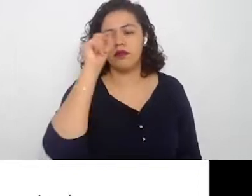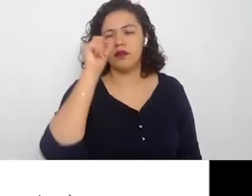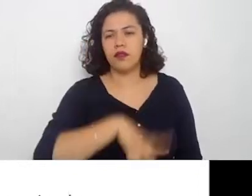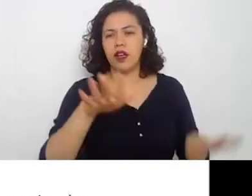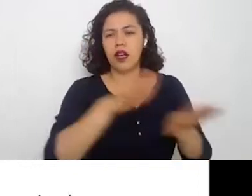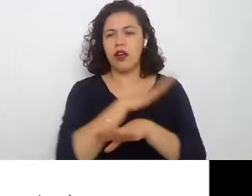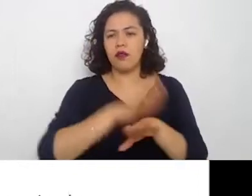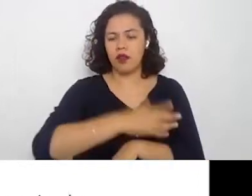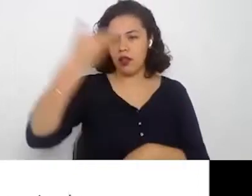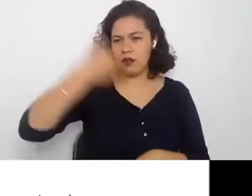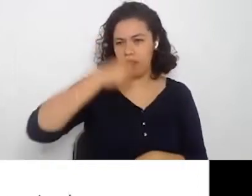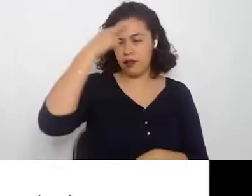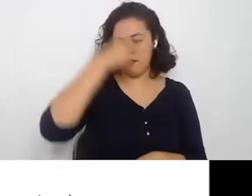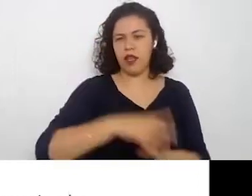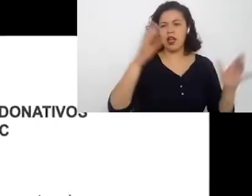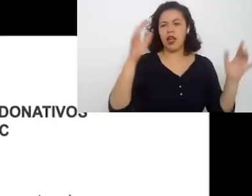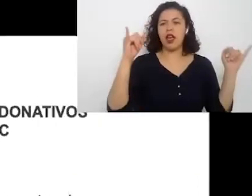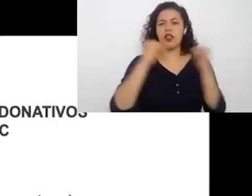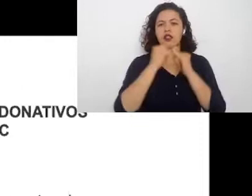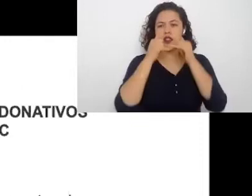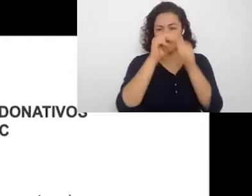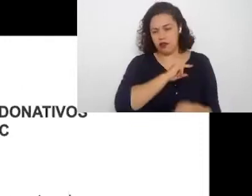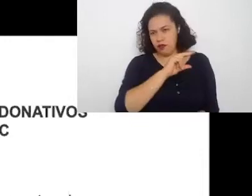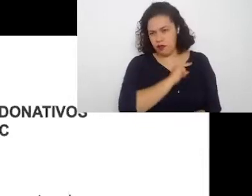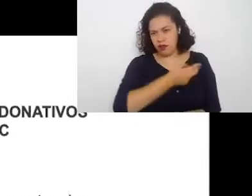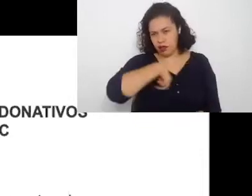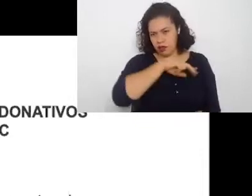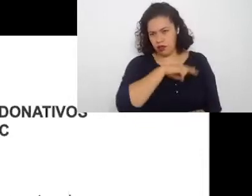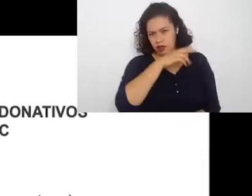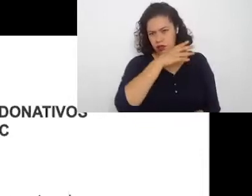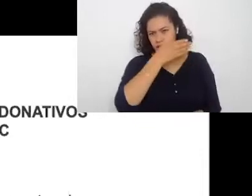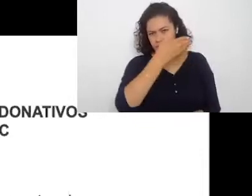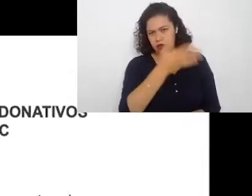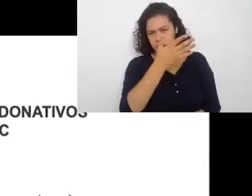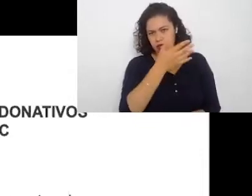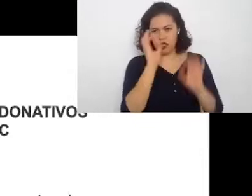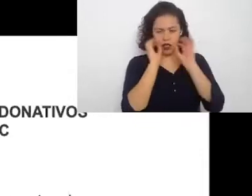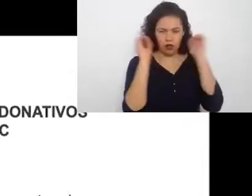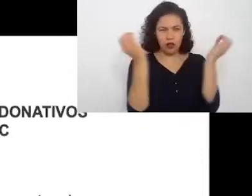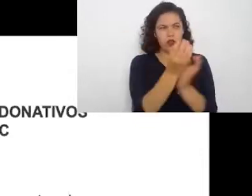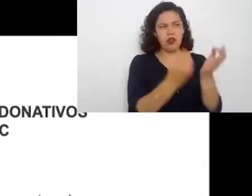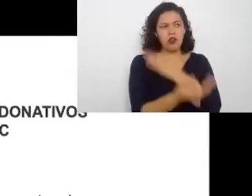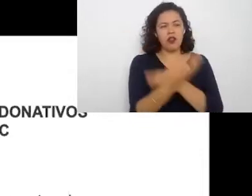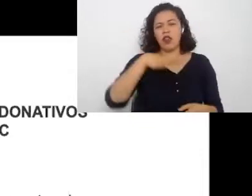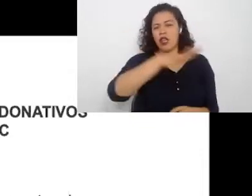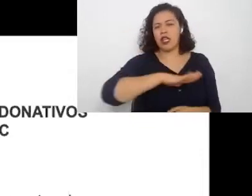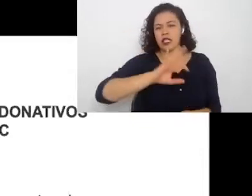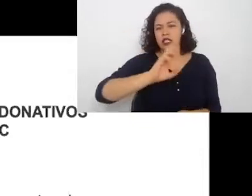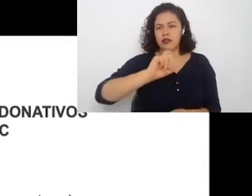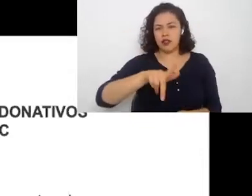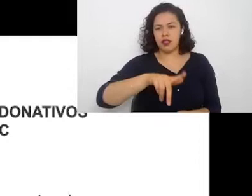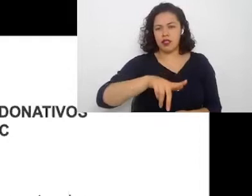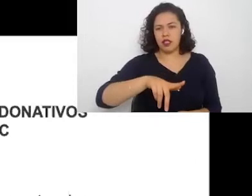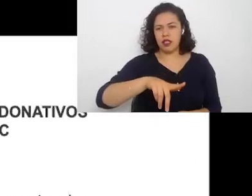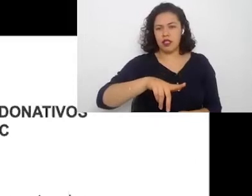instituciones de asistencia privada, nos están pidiendo en todas las organizaciones de la sociedad civil que